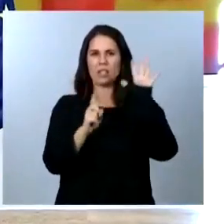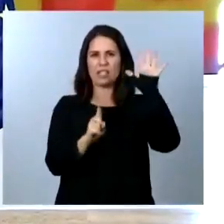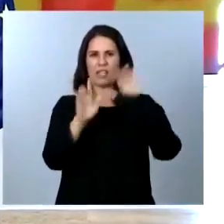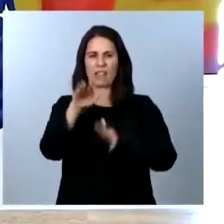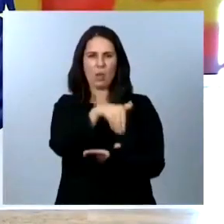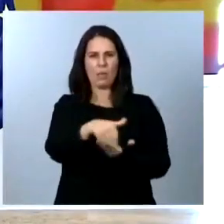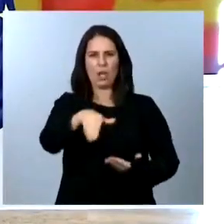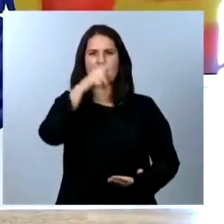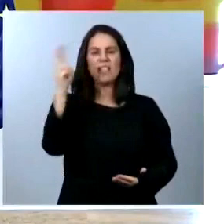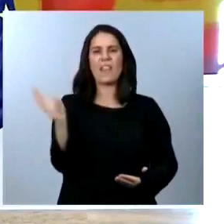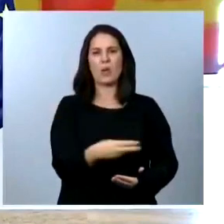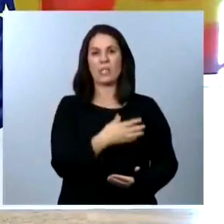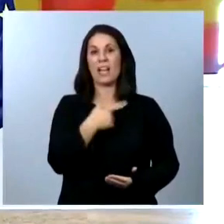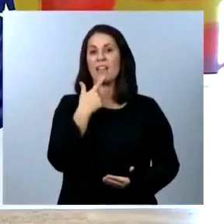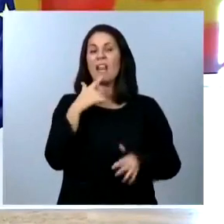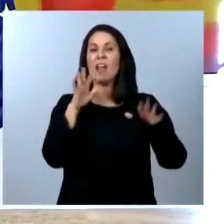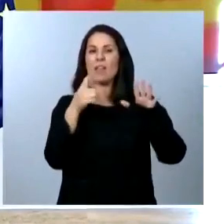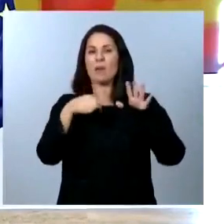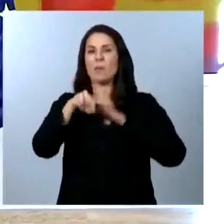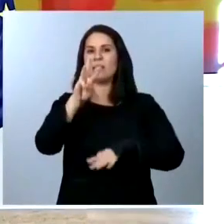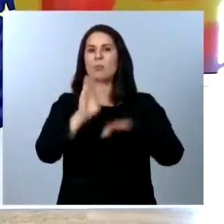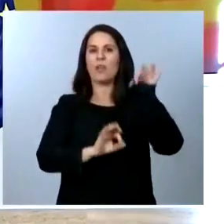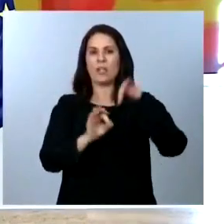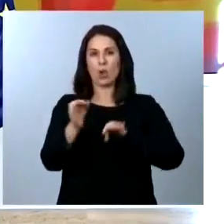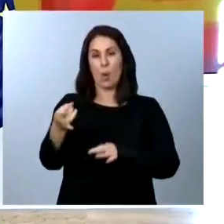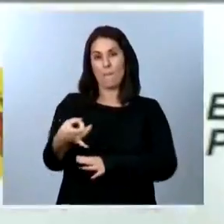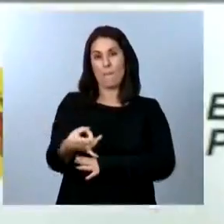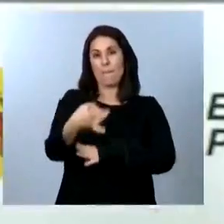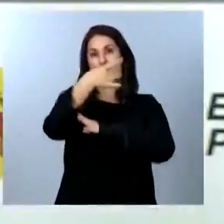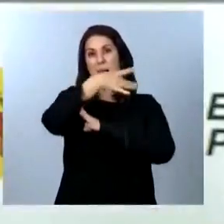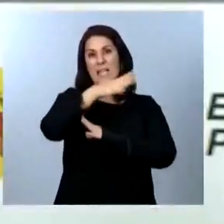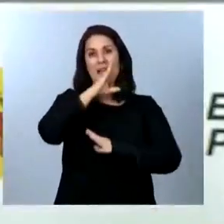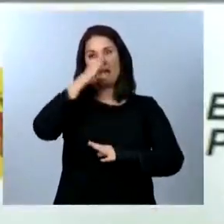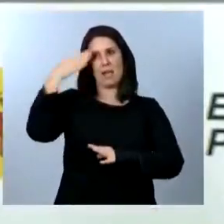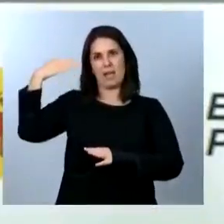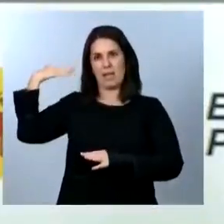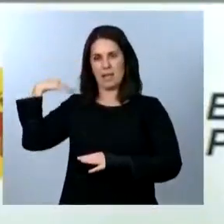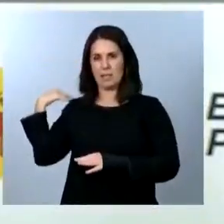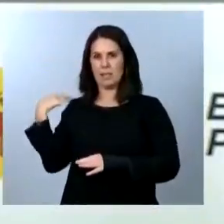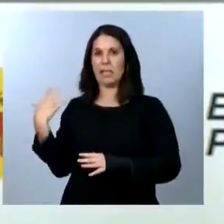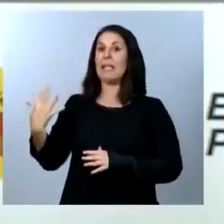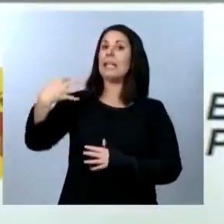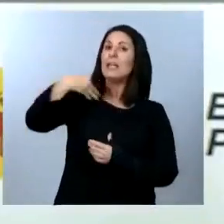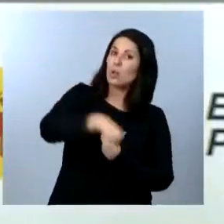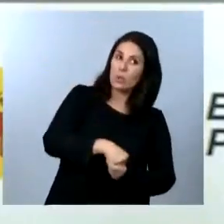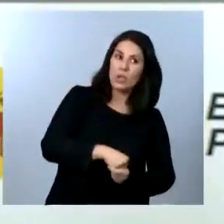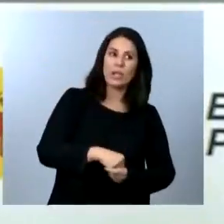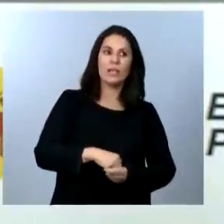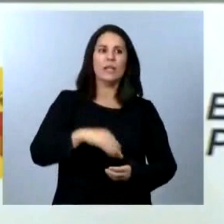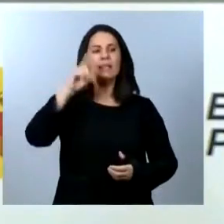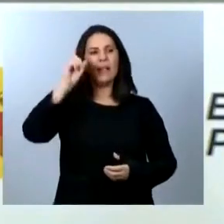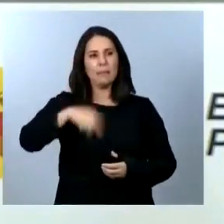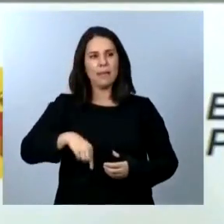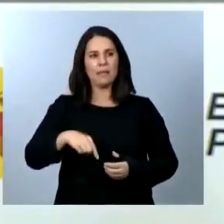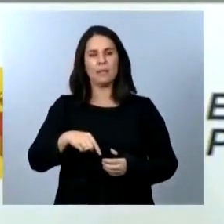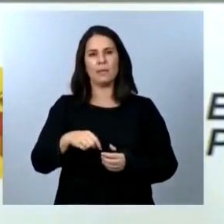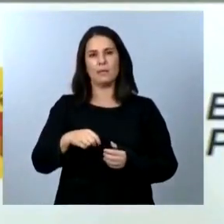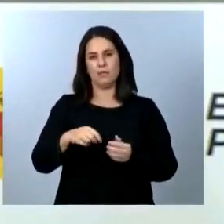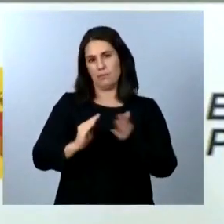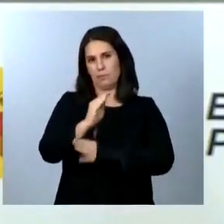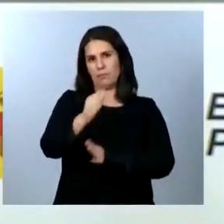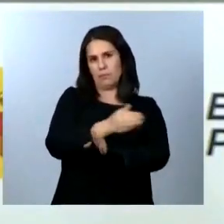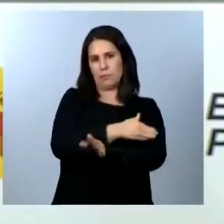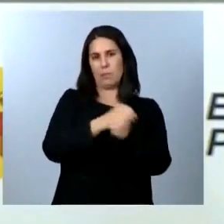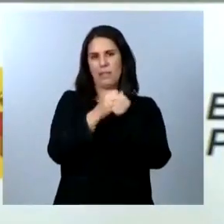es decir, un 10,3% más que los anteriores, incluyendo el adelanto de los 27.000 millones de euros provenientes de los